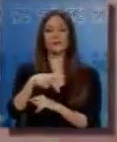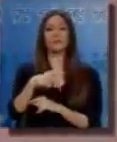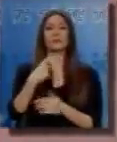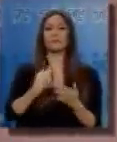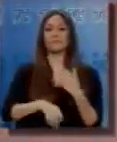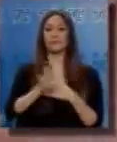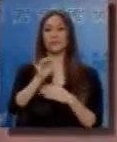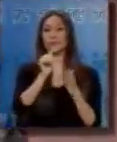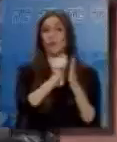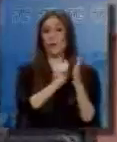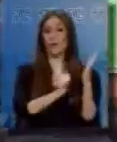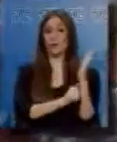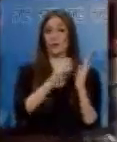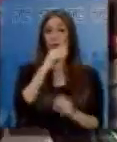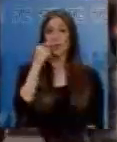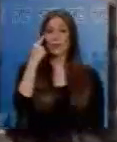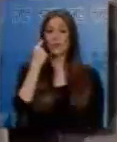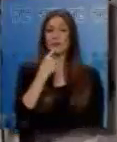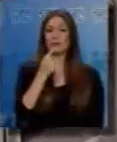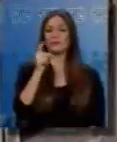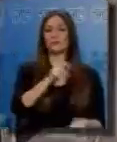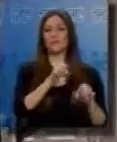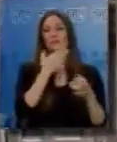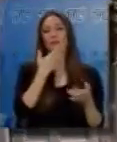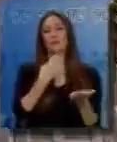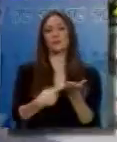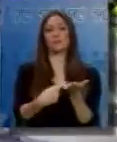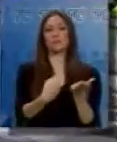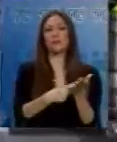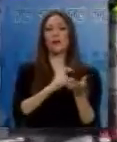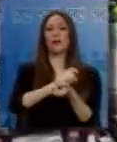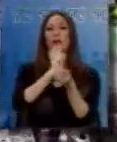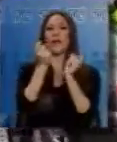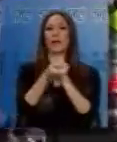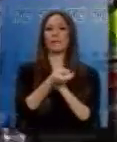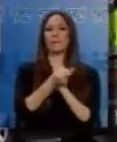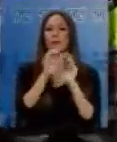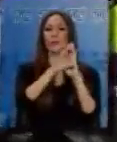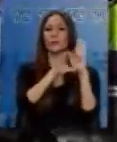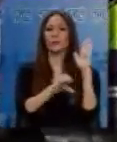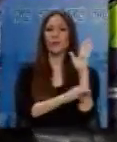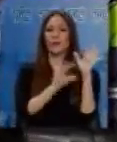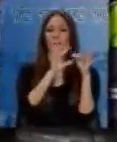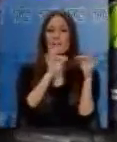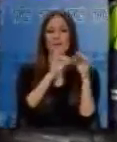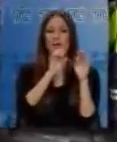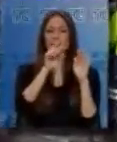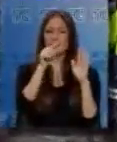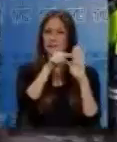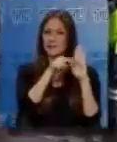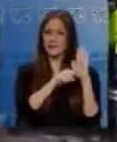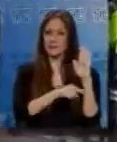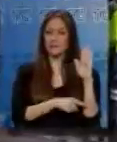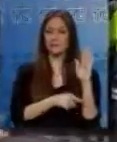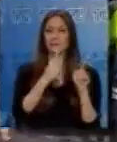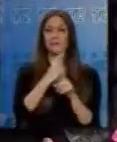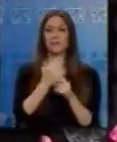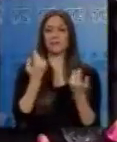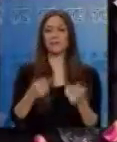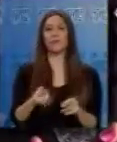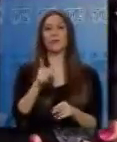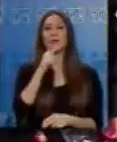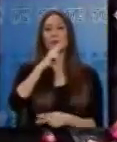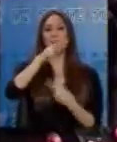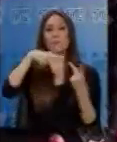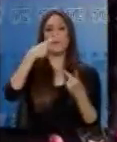según el presidente Correa involucra también el análisis del segundo paquete de enmiendas. Y con ello la propuesta de que los prefectos sean elegidos por las zonas rurales.